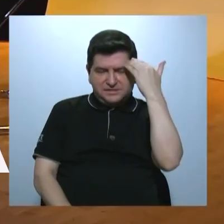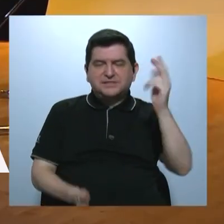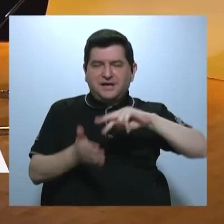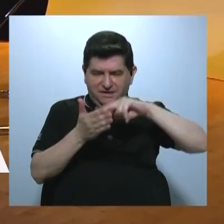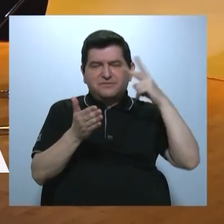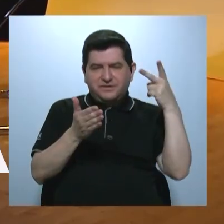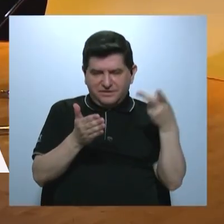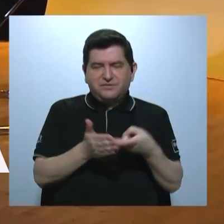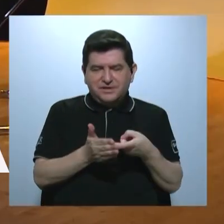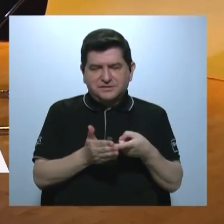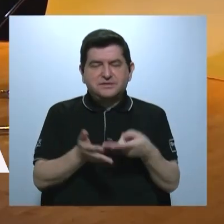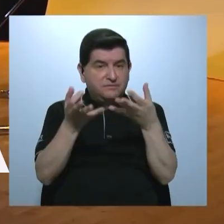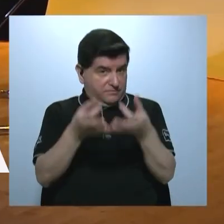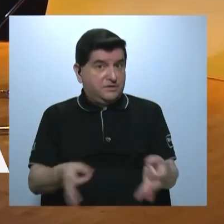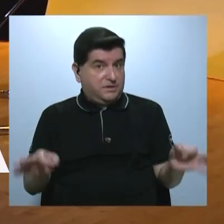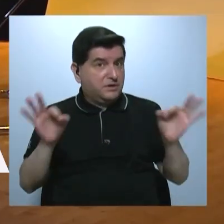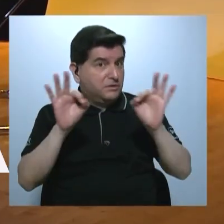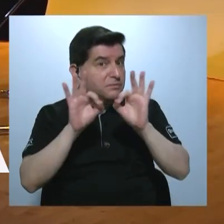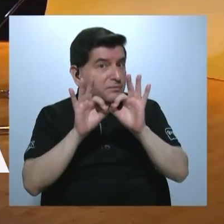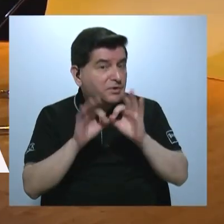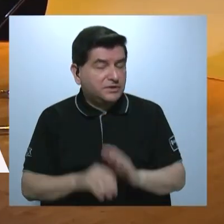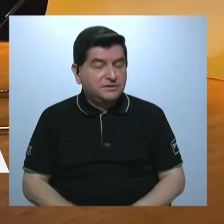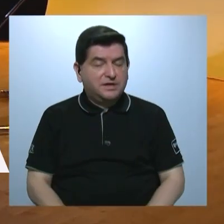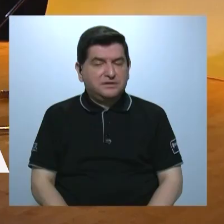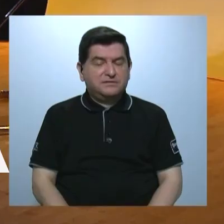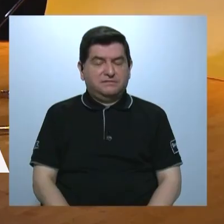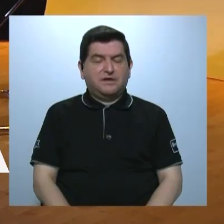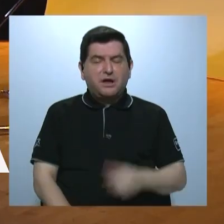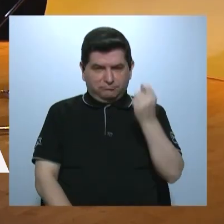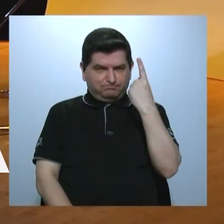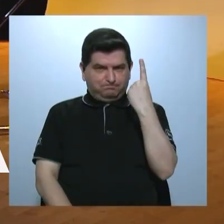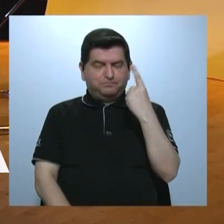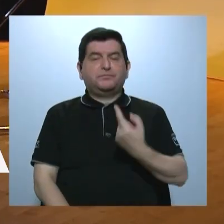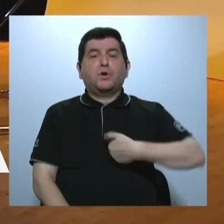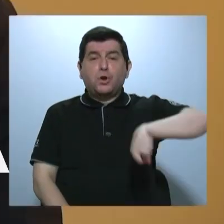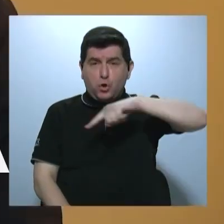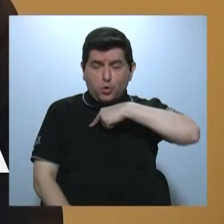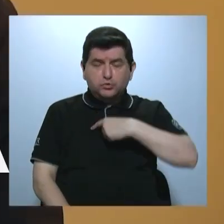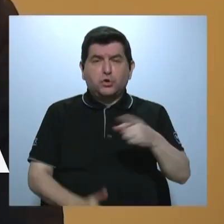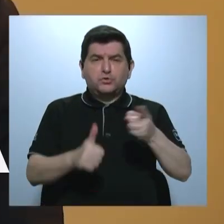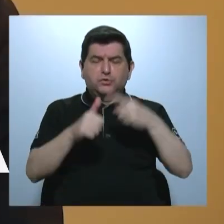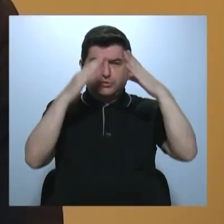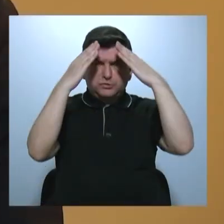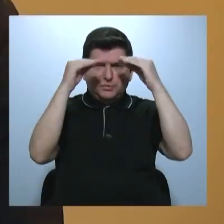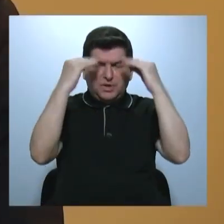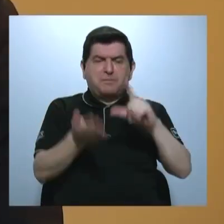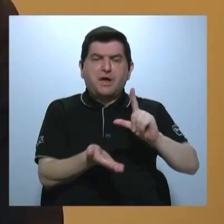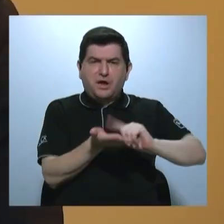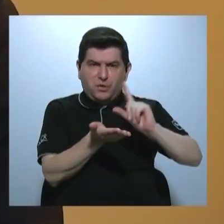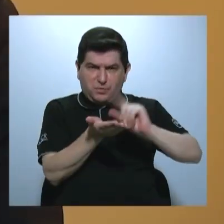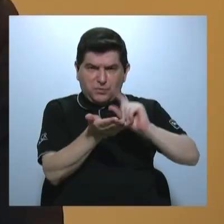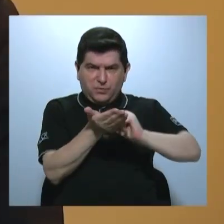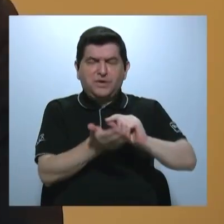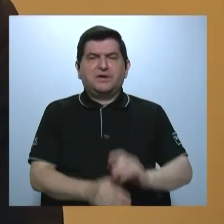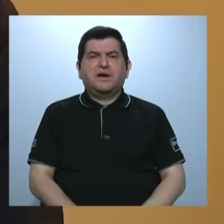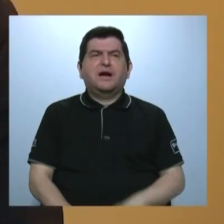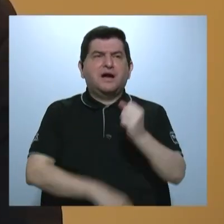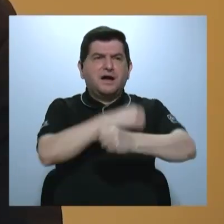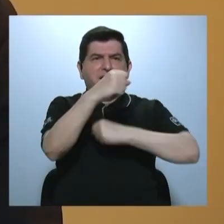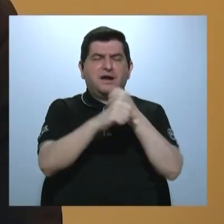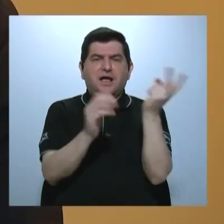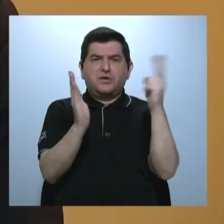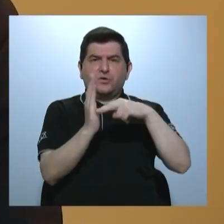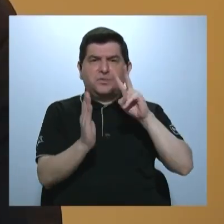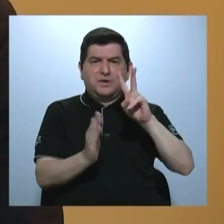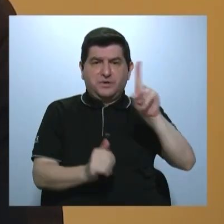decir significativo, sabe lo que eso quiere decir. Sí, no, y nosotros de hecho desde el primer informe que publicamos en el año 2021,